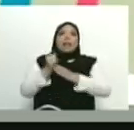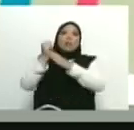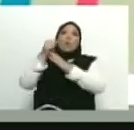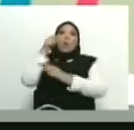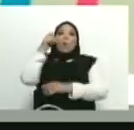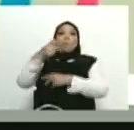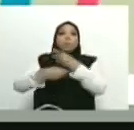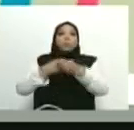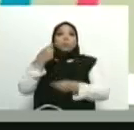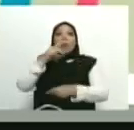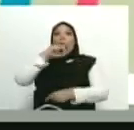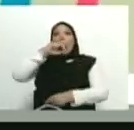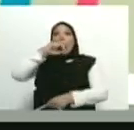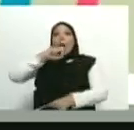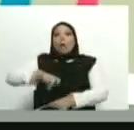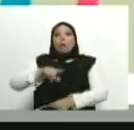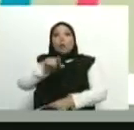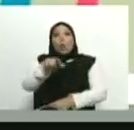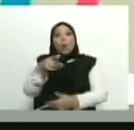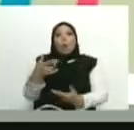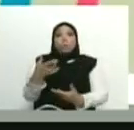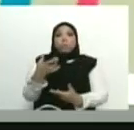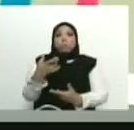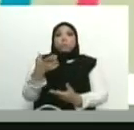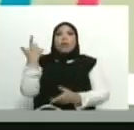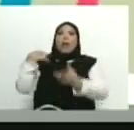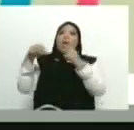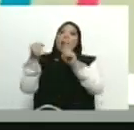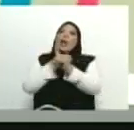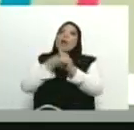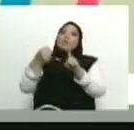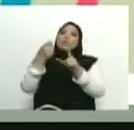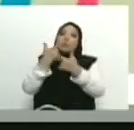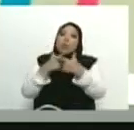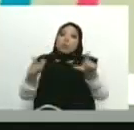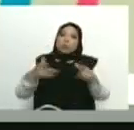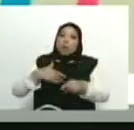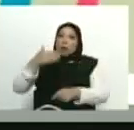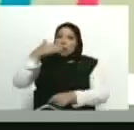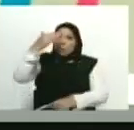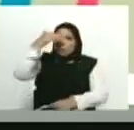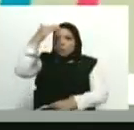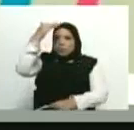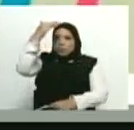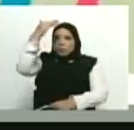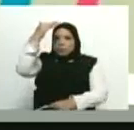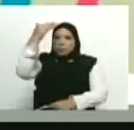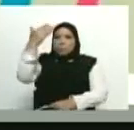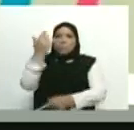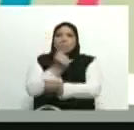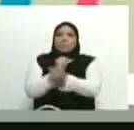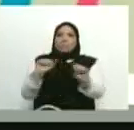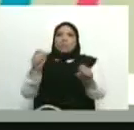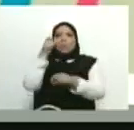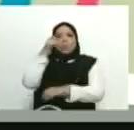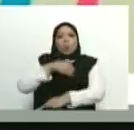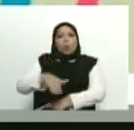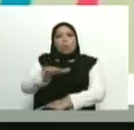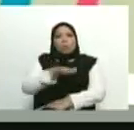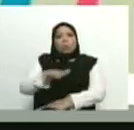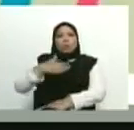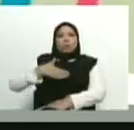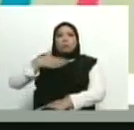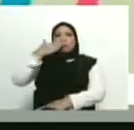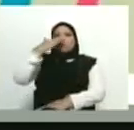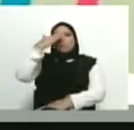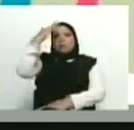época de oro en las luchas por la causa árabe, por la dignidad de los pueblos árabes